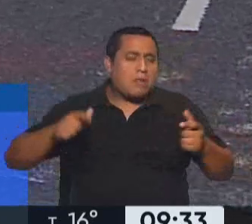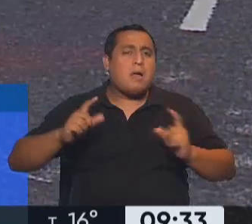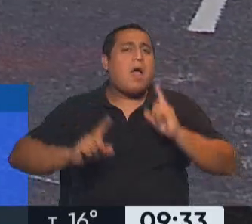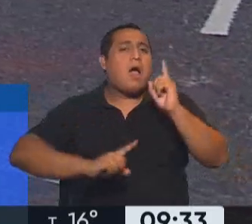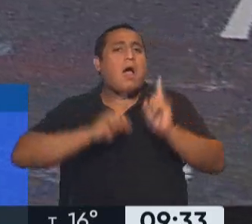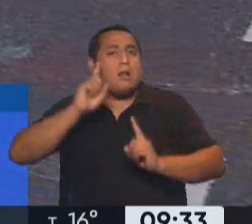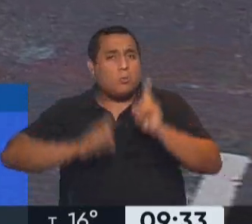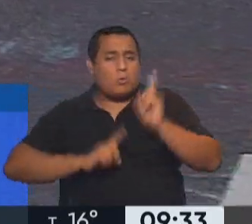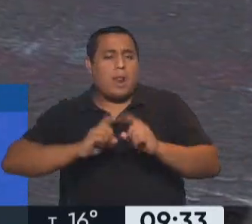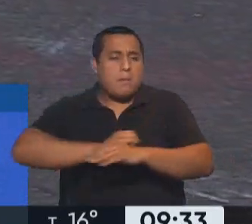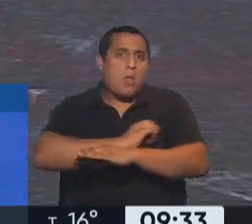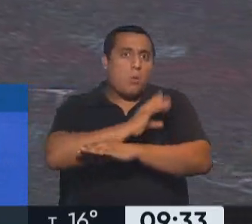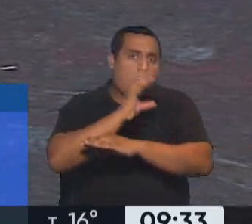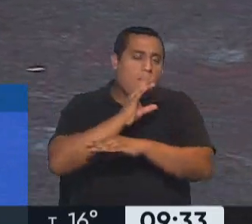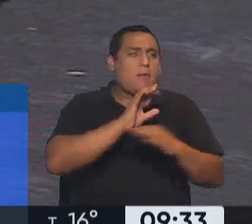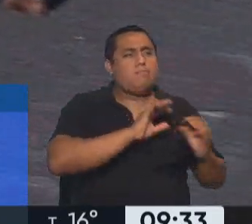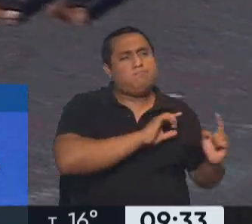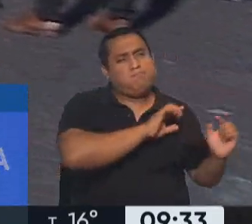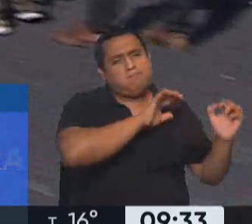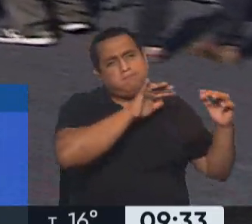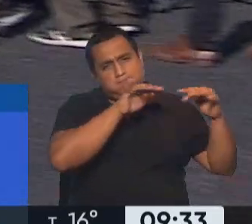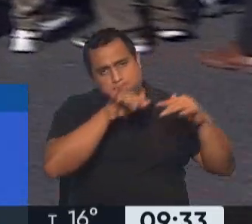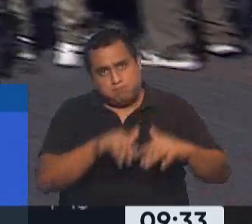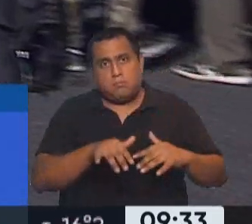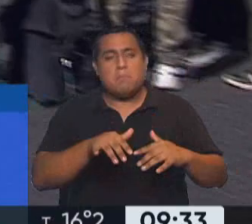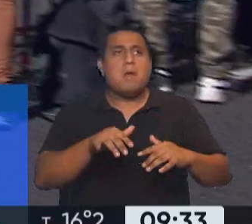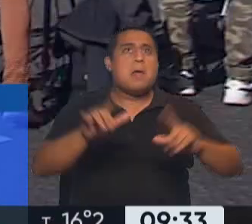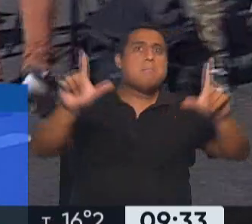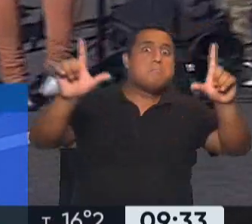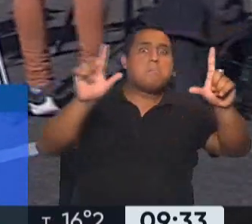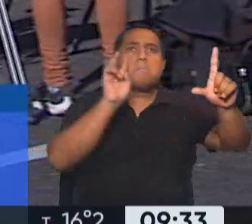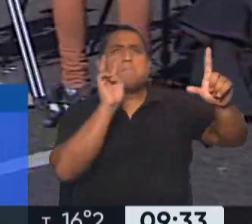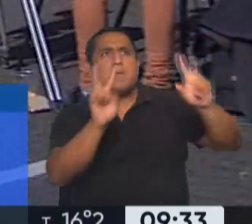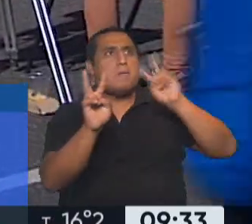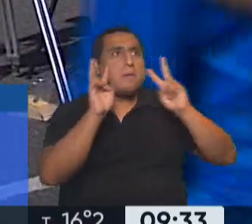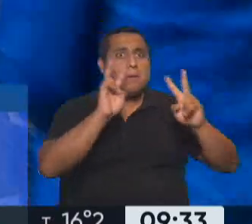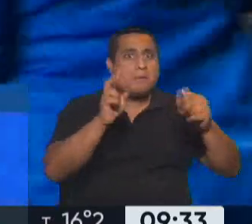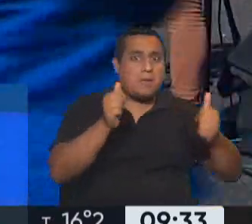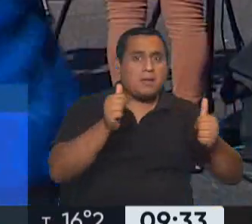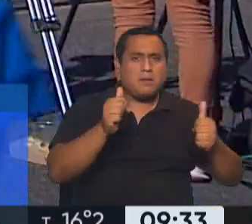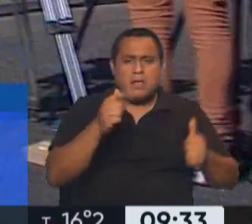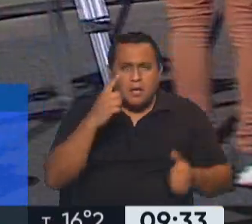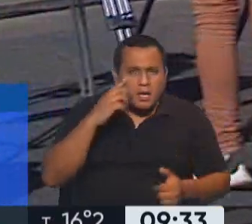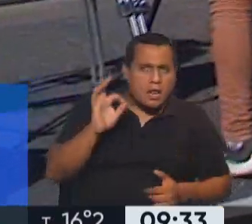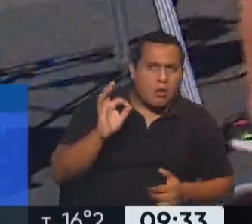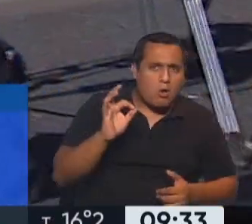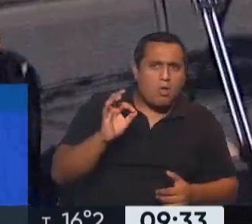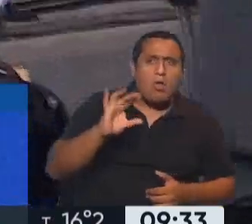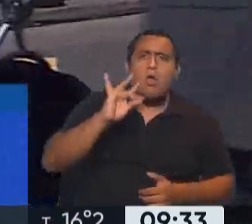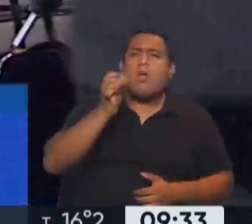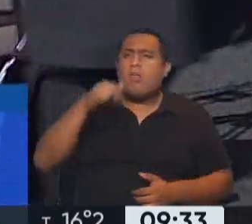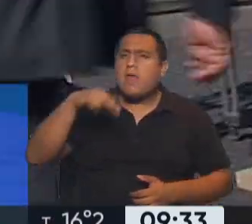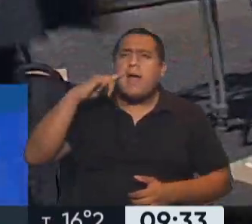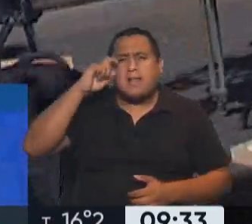han venido desde la madrugada para tratar de tener la mejor imagen. Creo que está, si no es Daniel Golián, yo me voy a